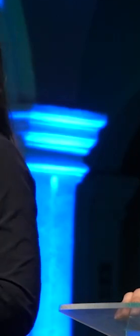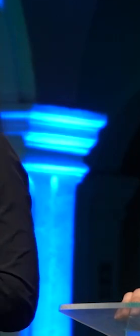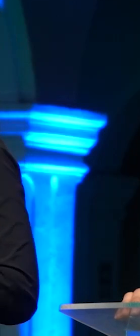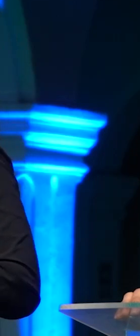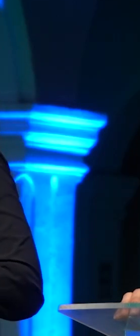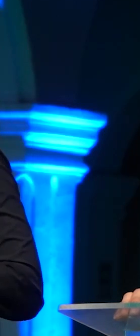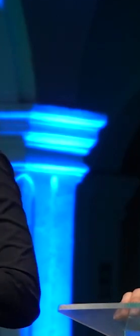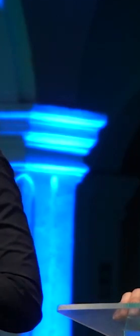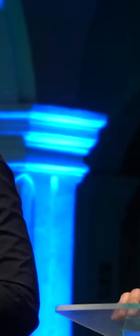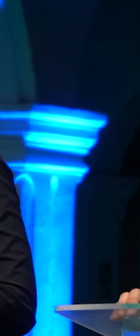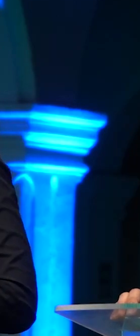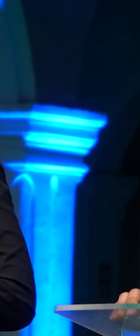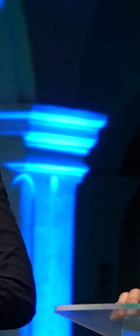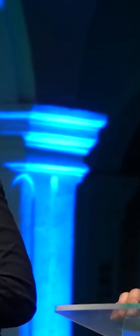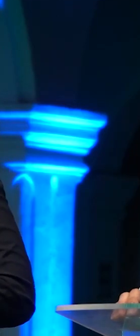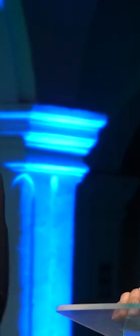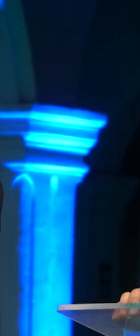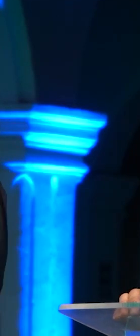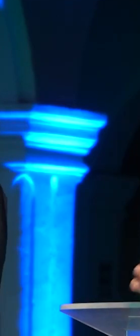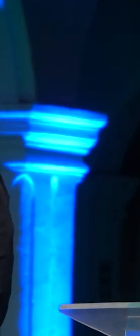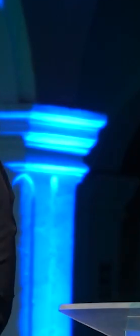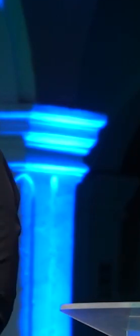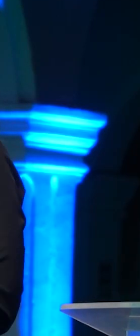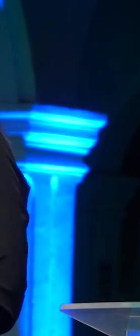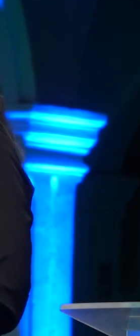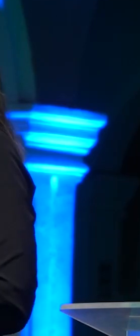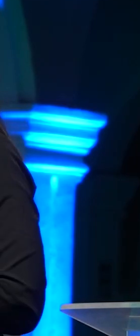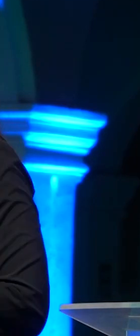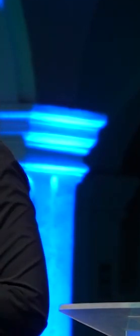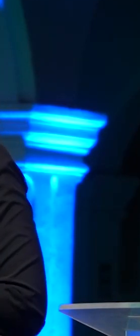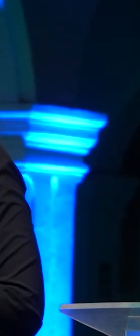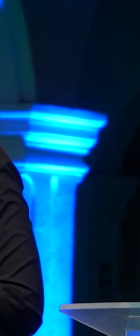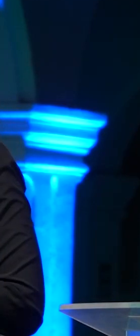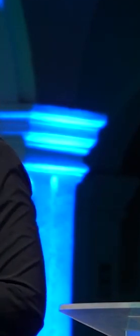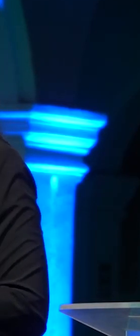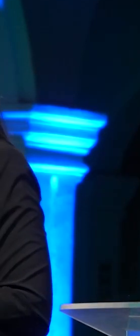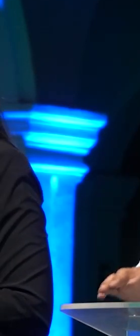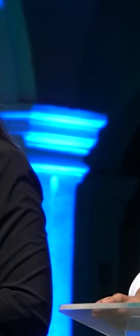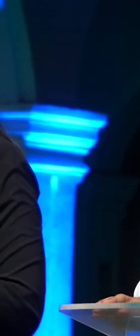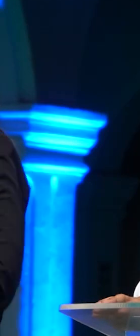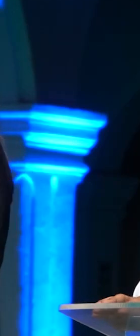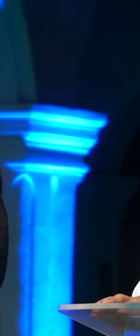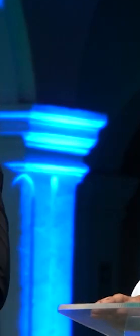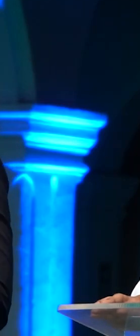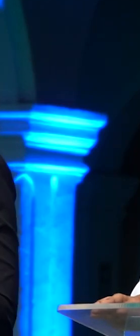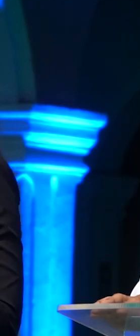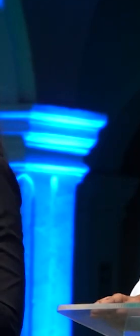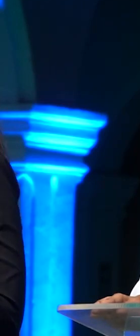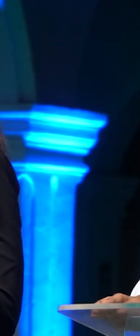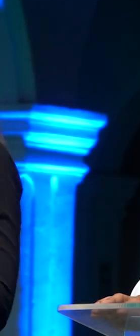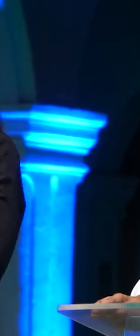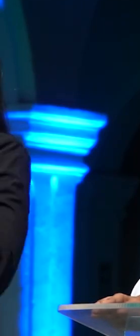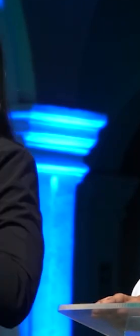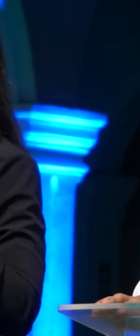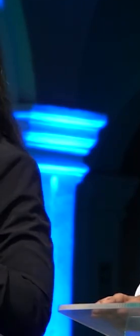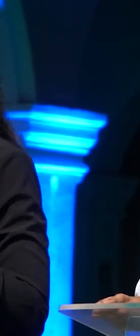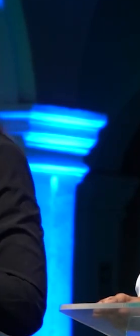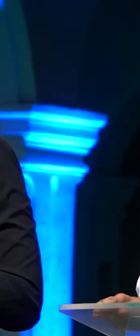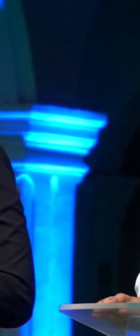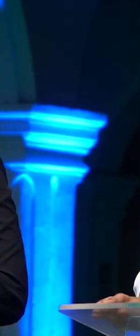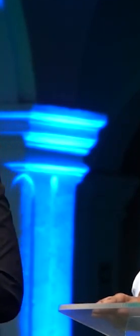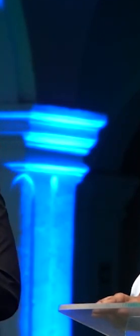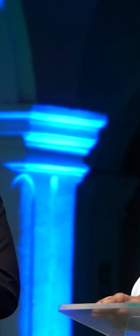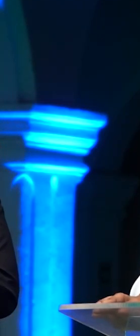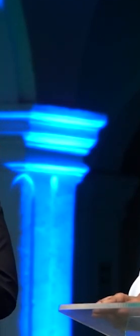mayor compromiso social con las comunidades donde están. Mucha gente de la periferia de Boston no puede ingresar al MIT y a Harvard porque es